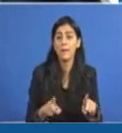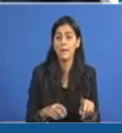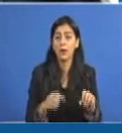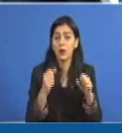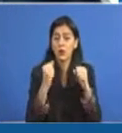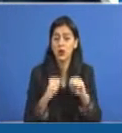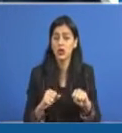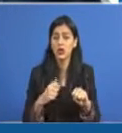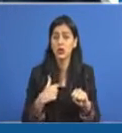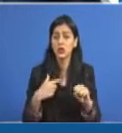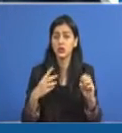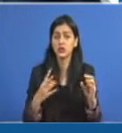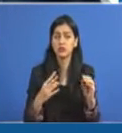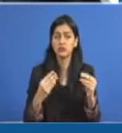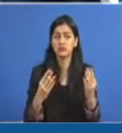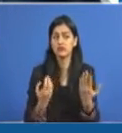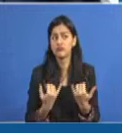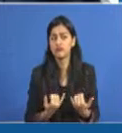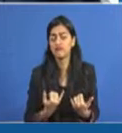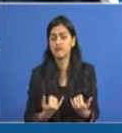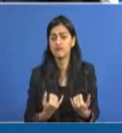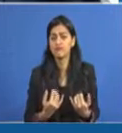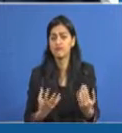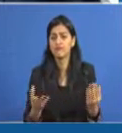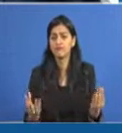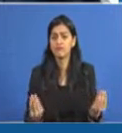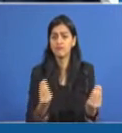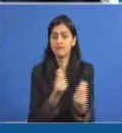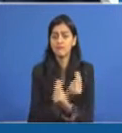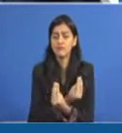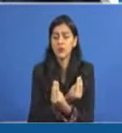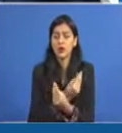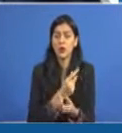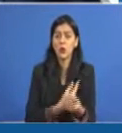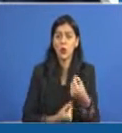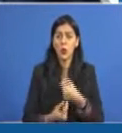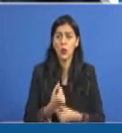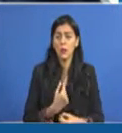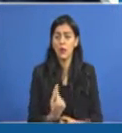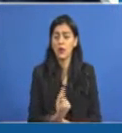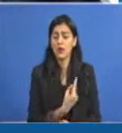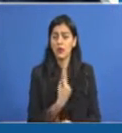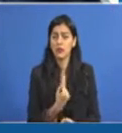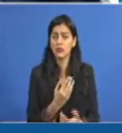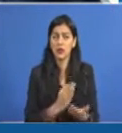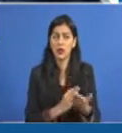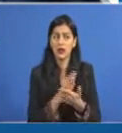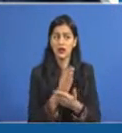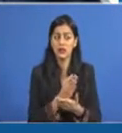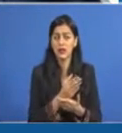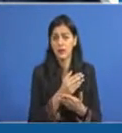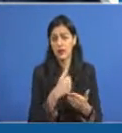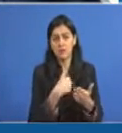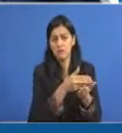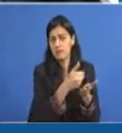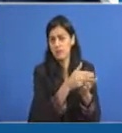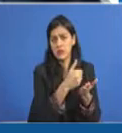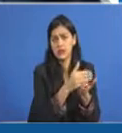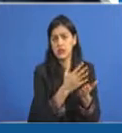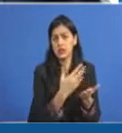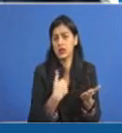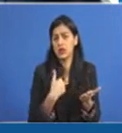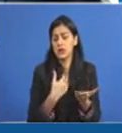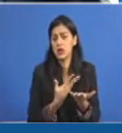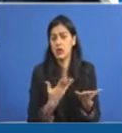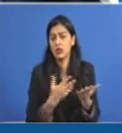yo cambiar momentáneamente a hacer un comercio solamente electrónico, hacer esta venta en línea?